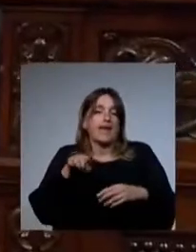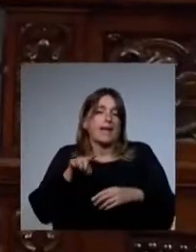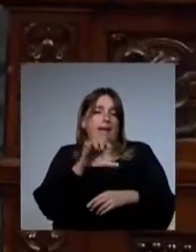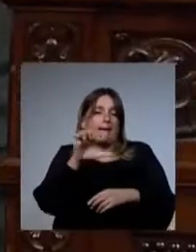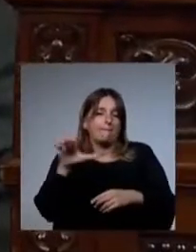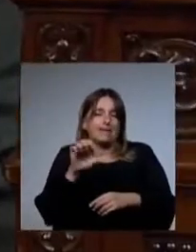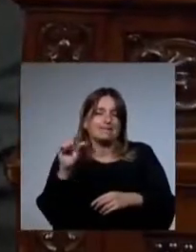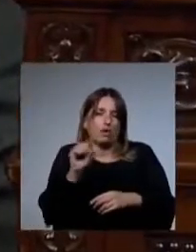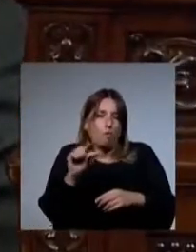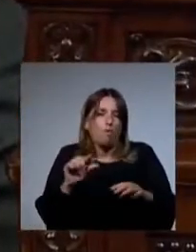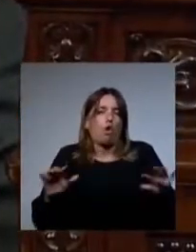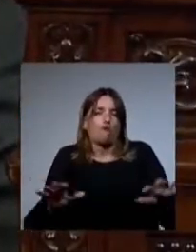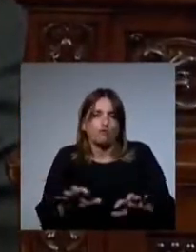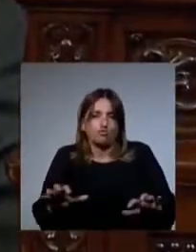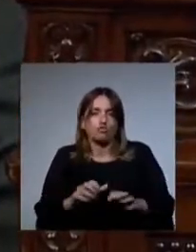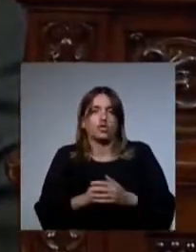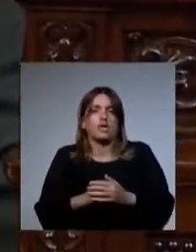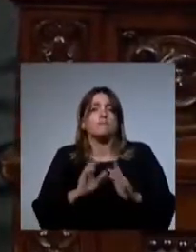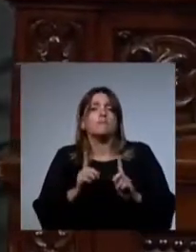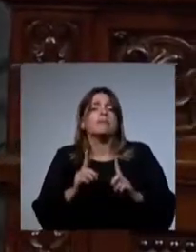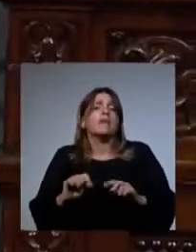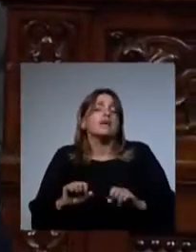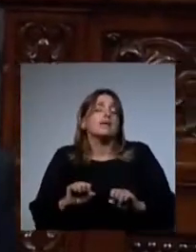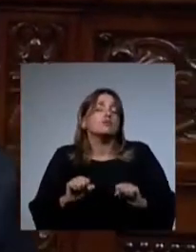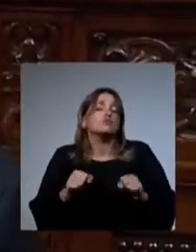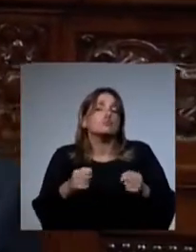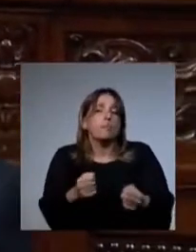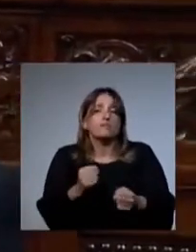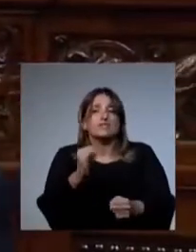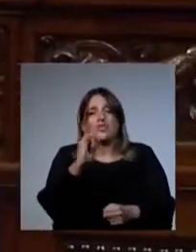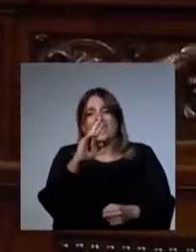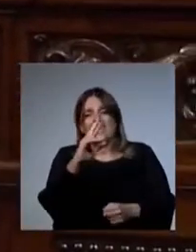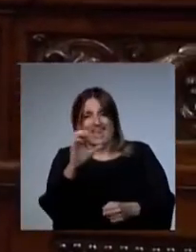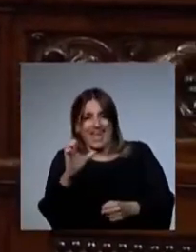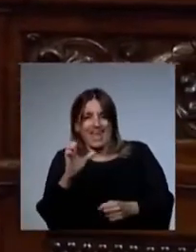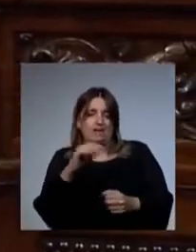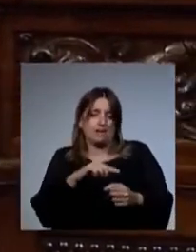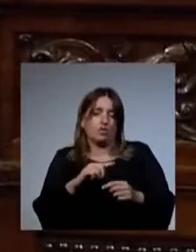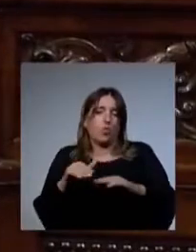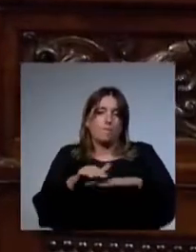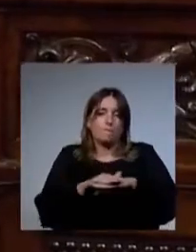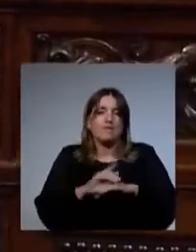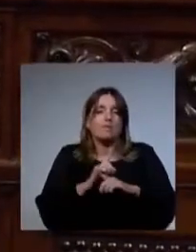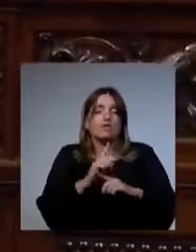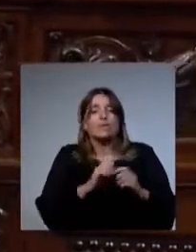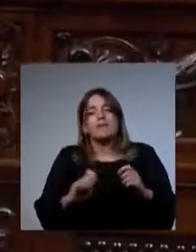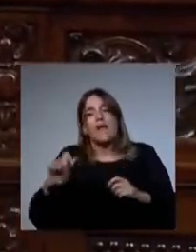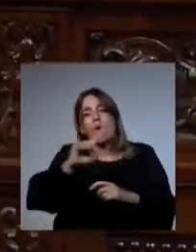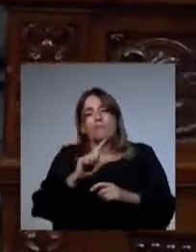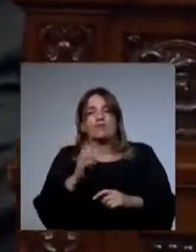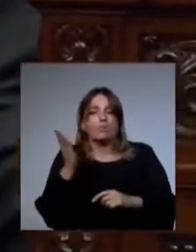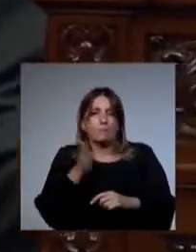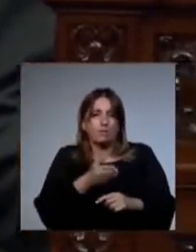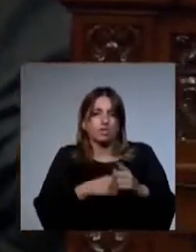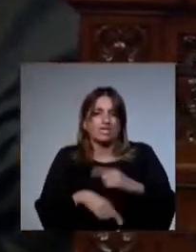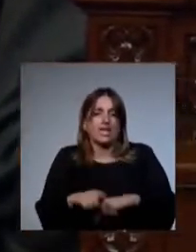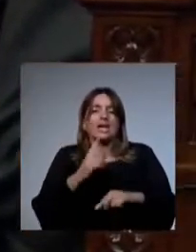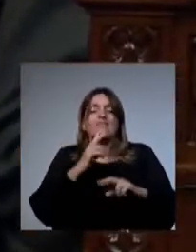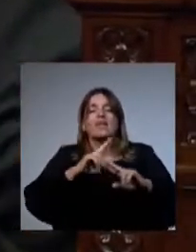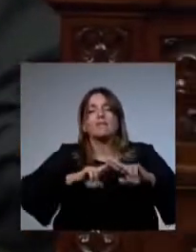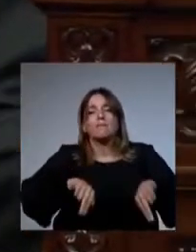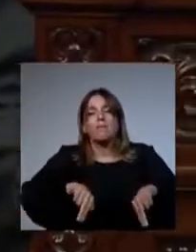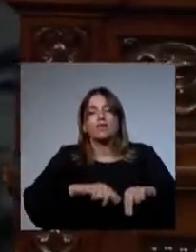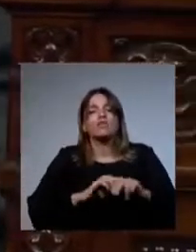empresas, la suspensión del IRAE mínimo y el aumento del porcentaje de abatimiento del impuesto